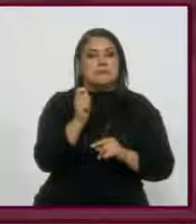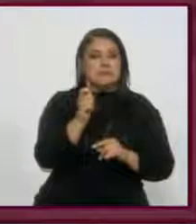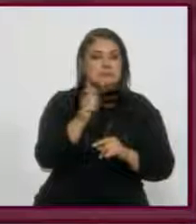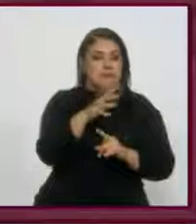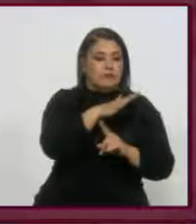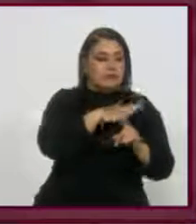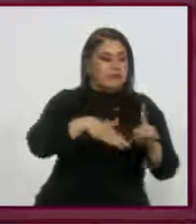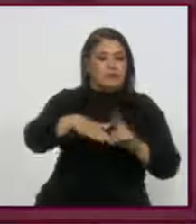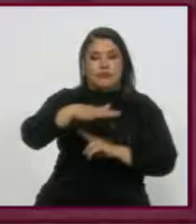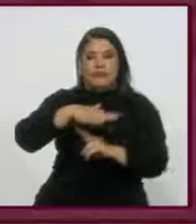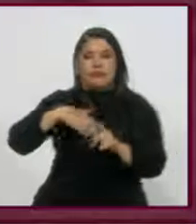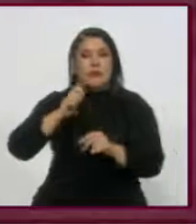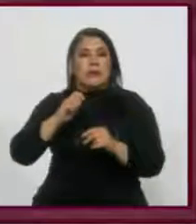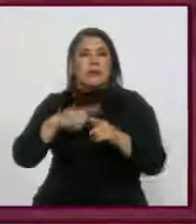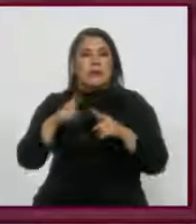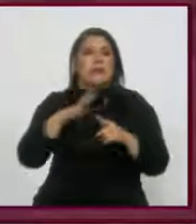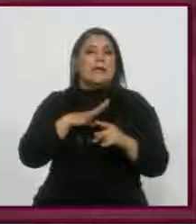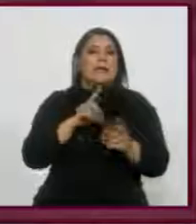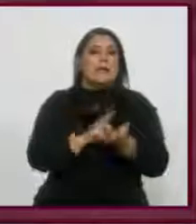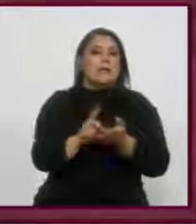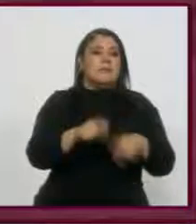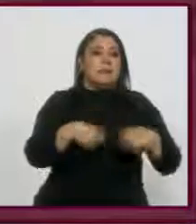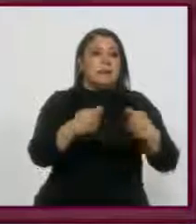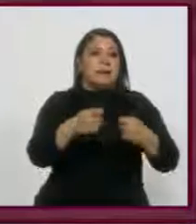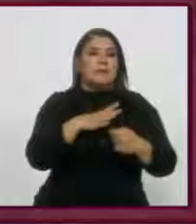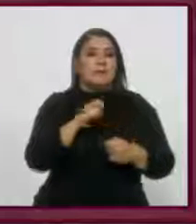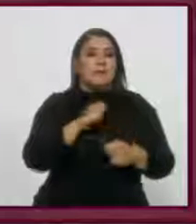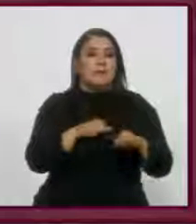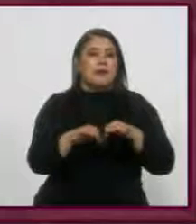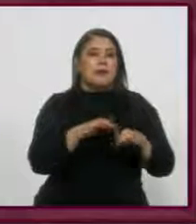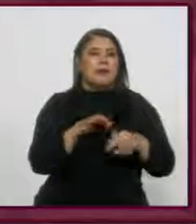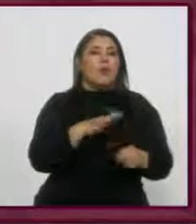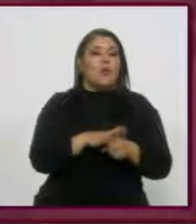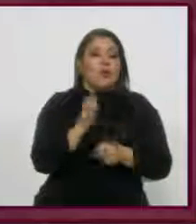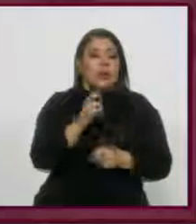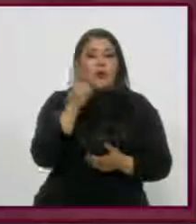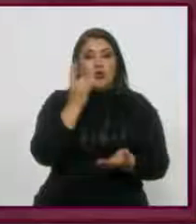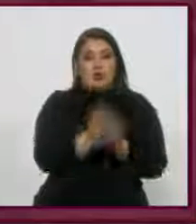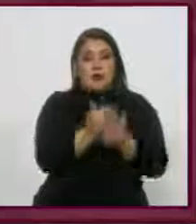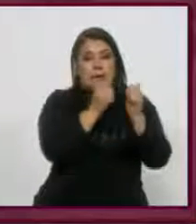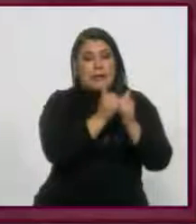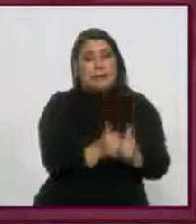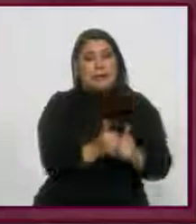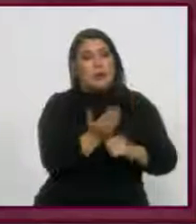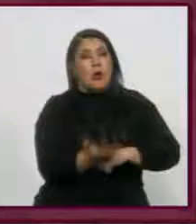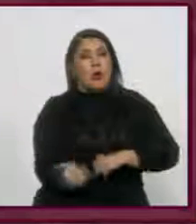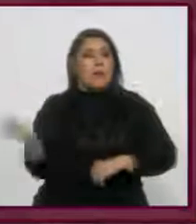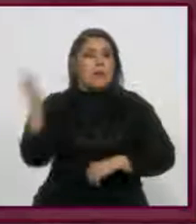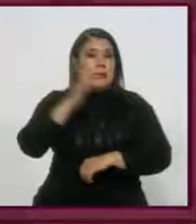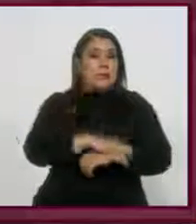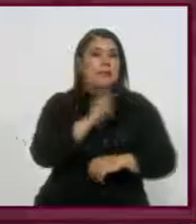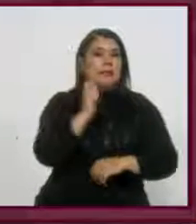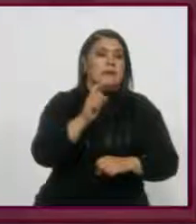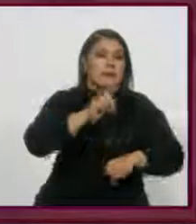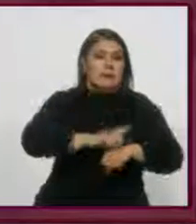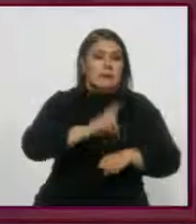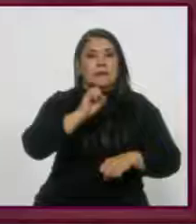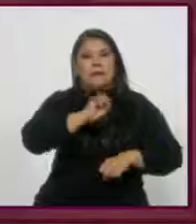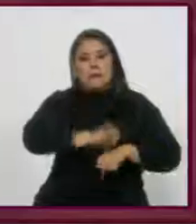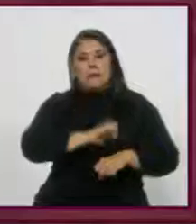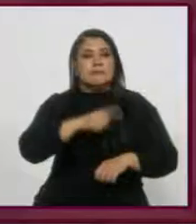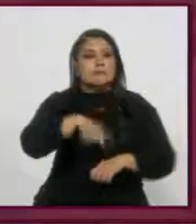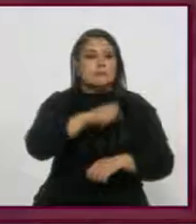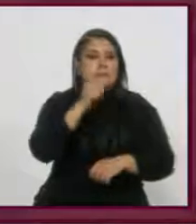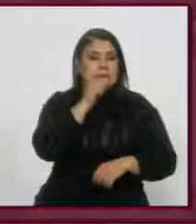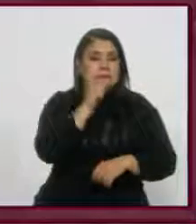debería de tener estos derechos laborales? ¿Solo quienes trabajan de planta en las casas durante toda la semana o también quienes van de